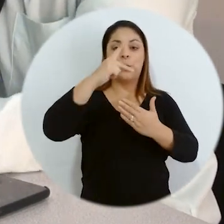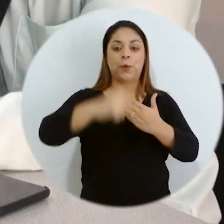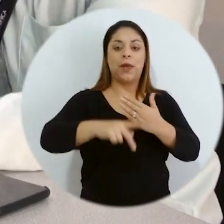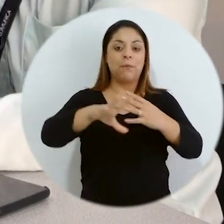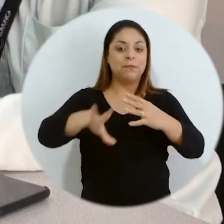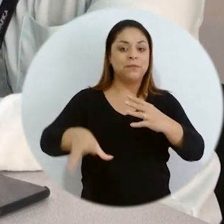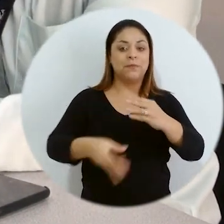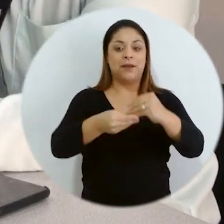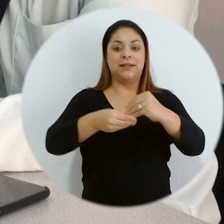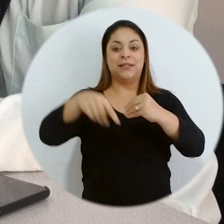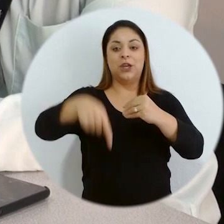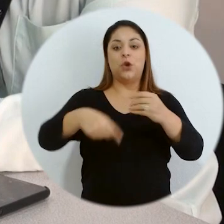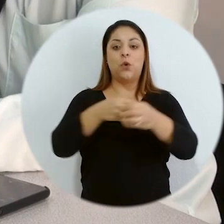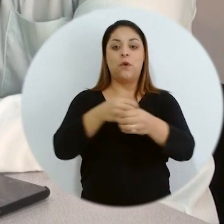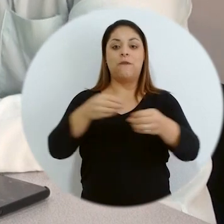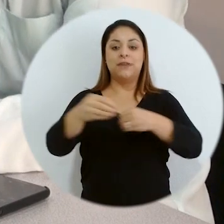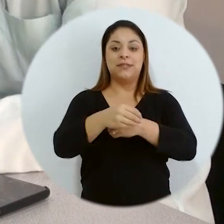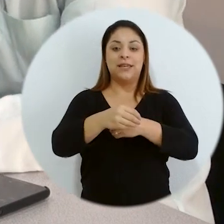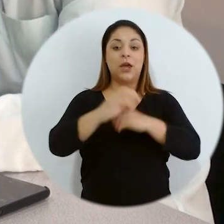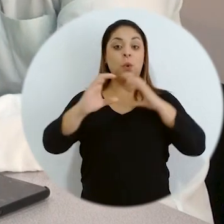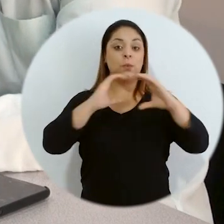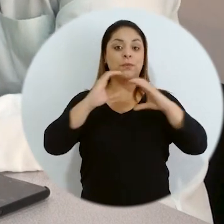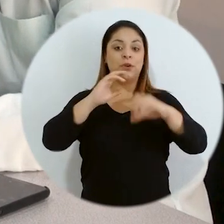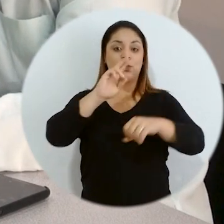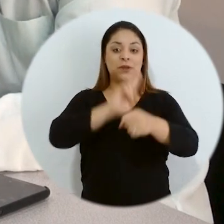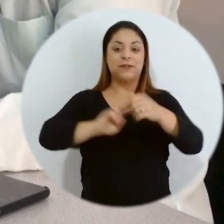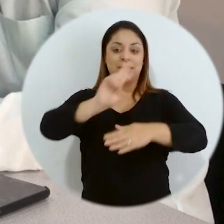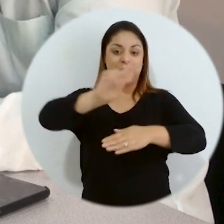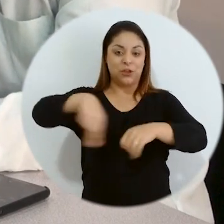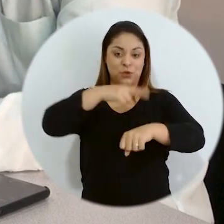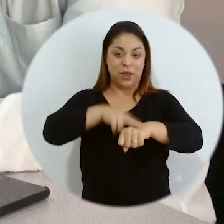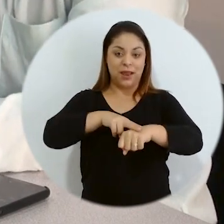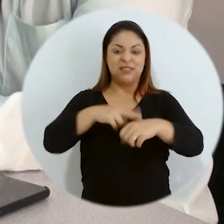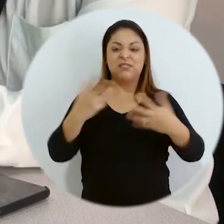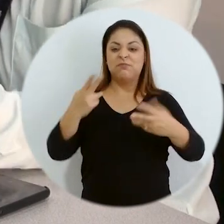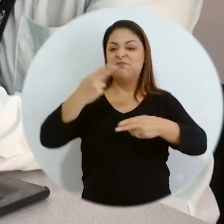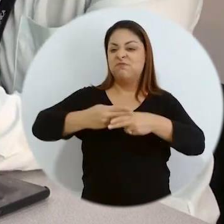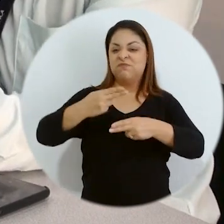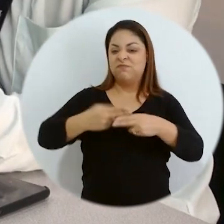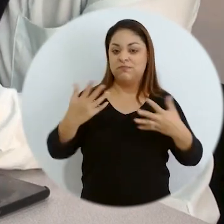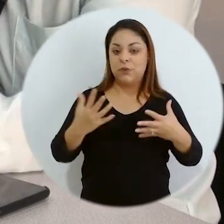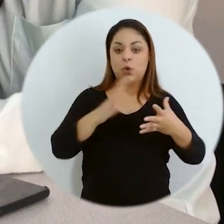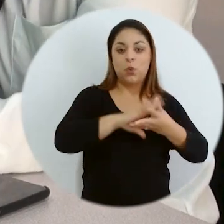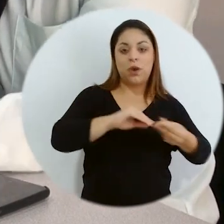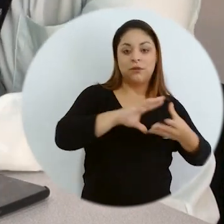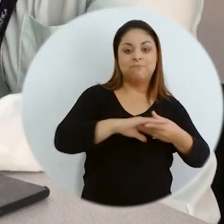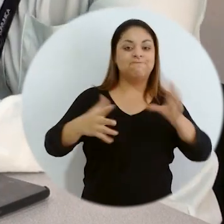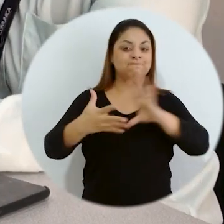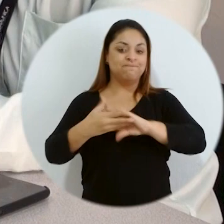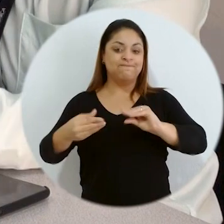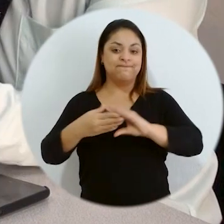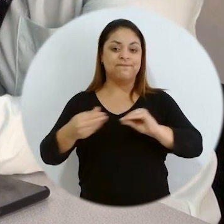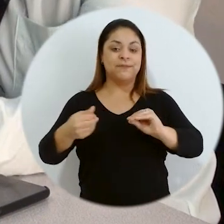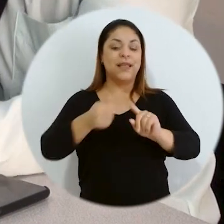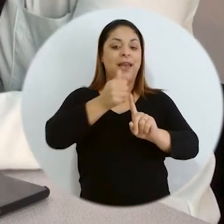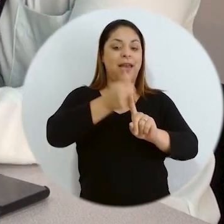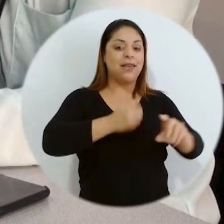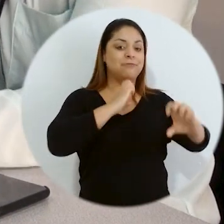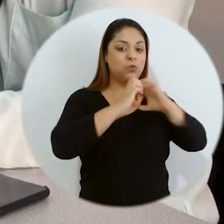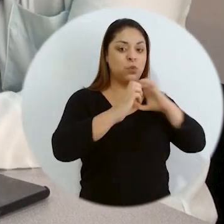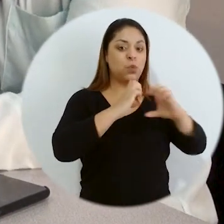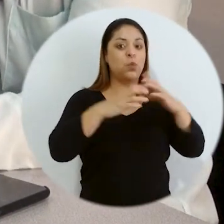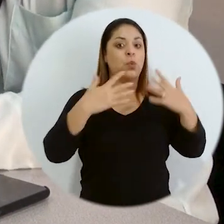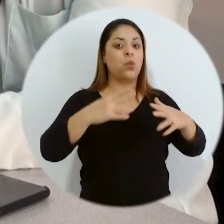de Comunicación de la Universidad Nacional. Cuentas y cuentos. En cada episodio, un universo